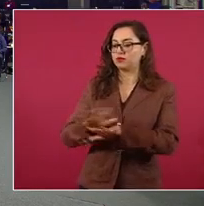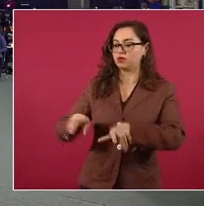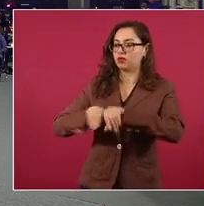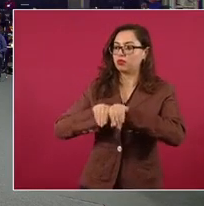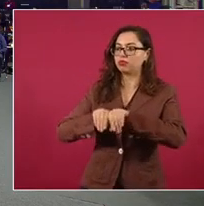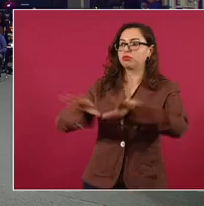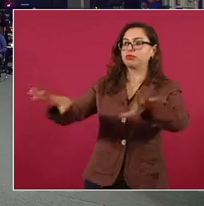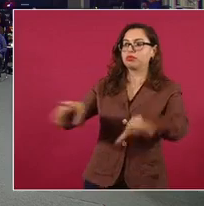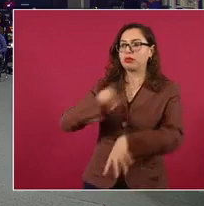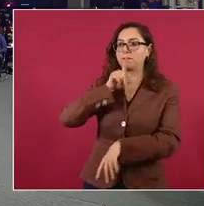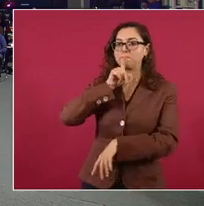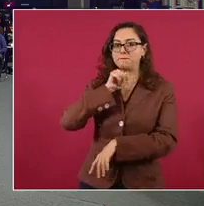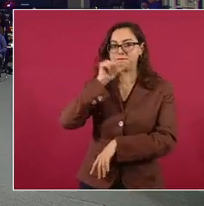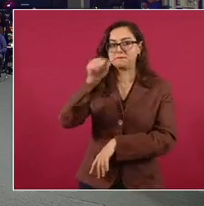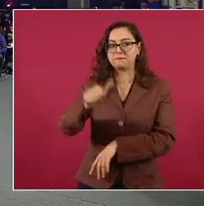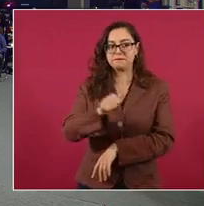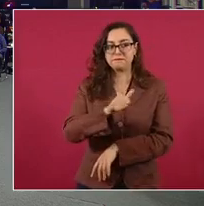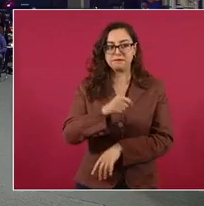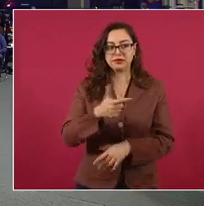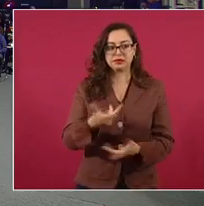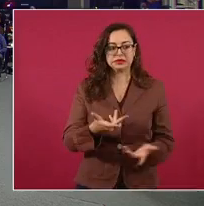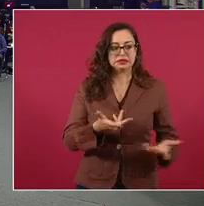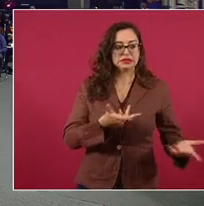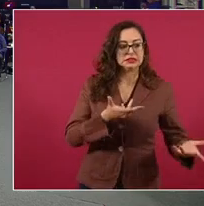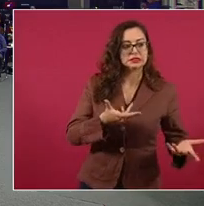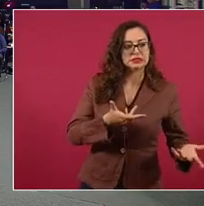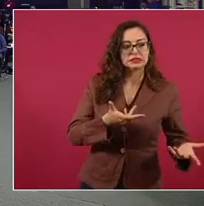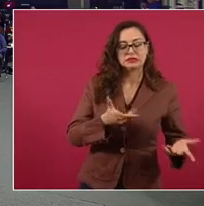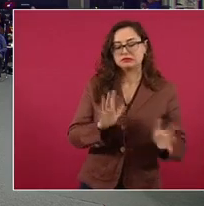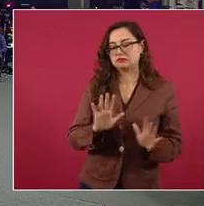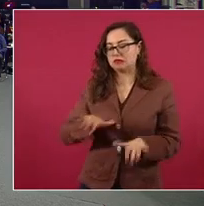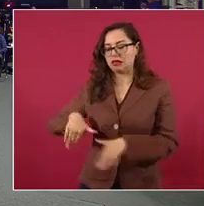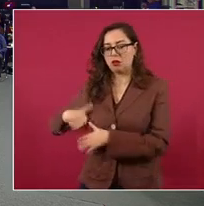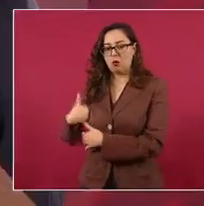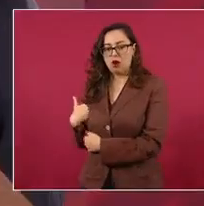porque si en vez de 6 militares